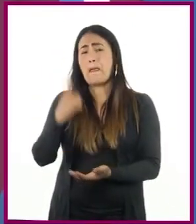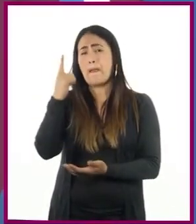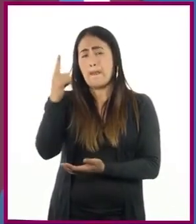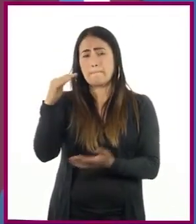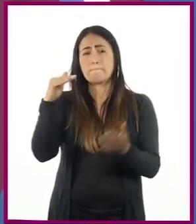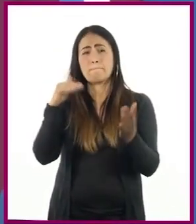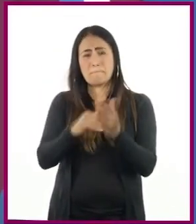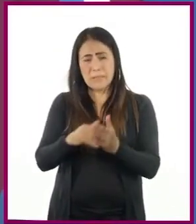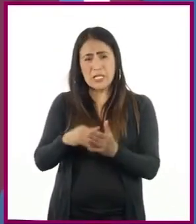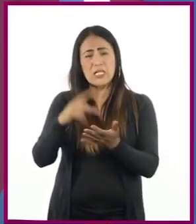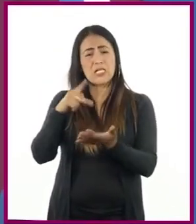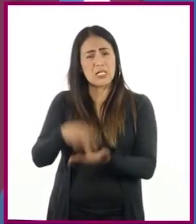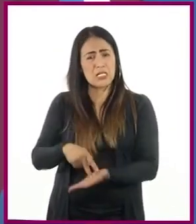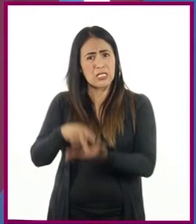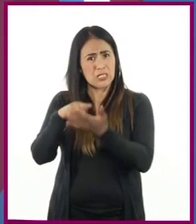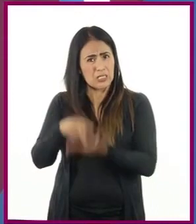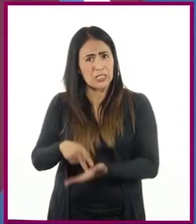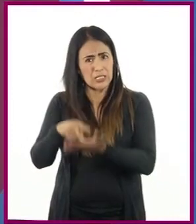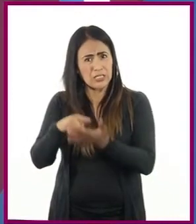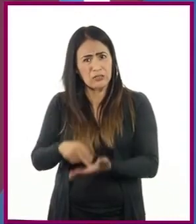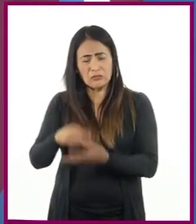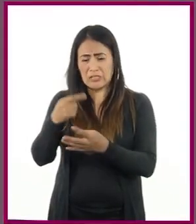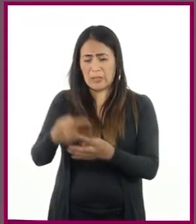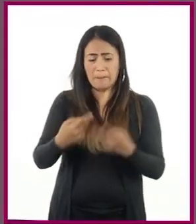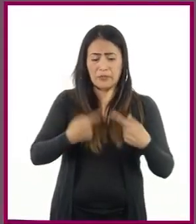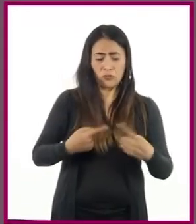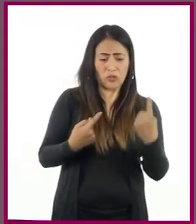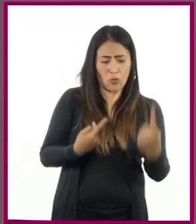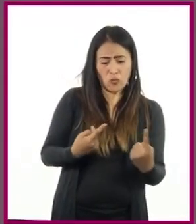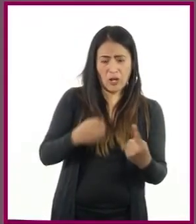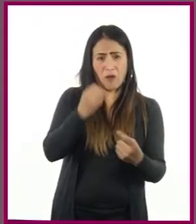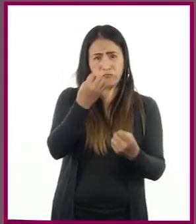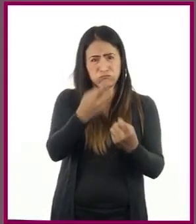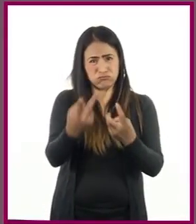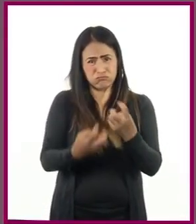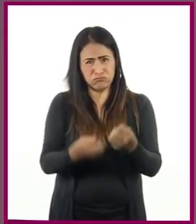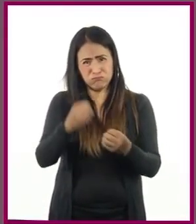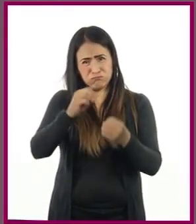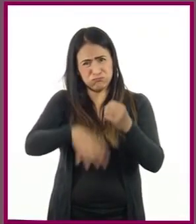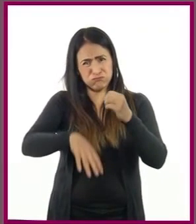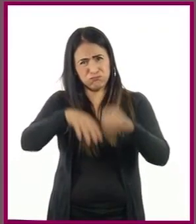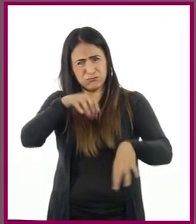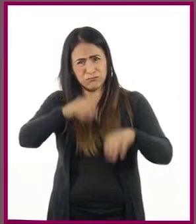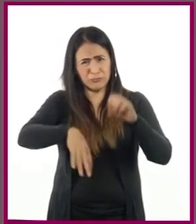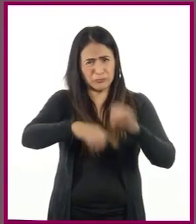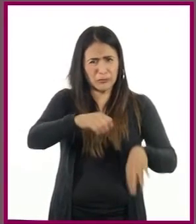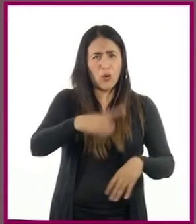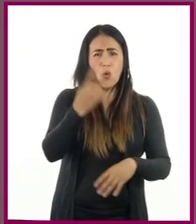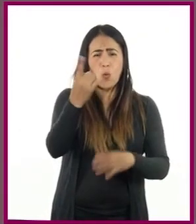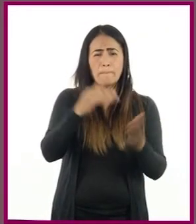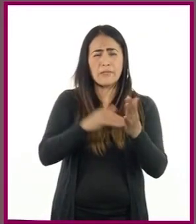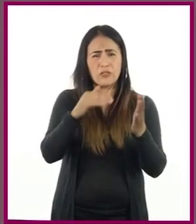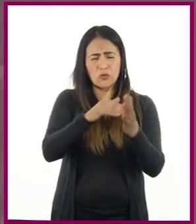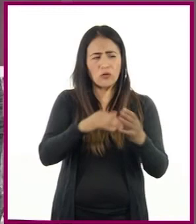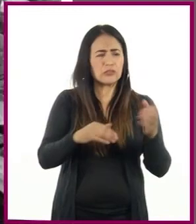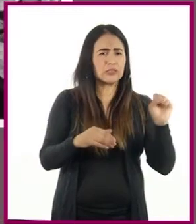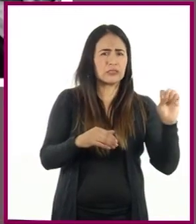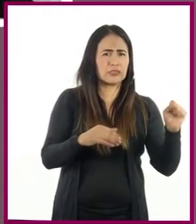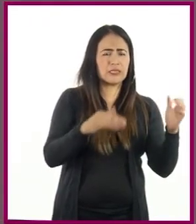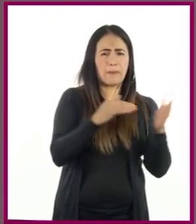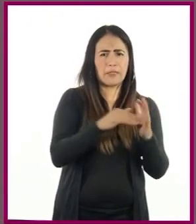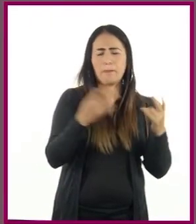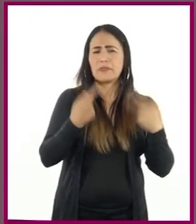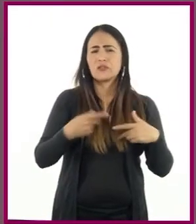explosivos fue arrojada por cada habitante vietnamita. Más de 1 millón de vietnamitas y casi 60,000 norteamericanos